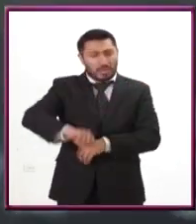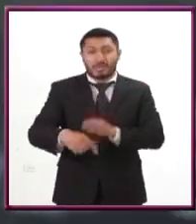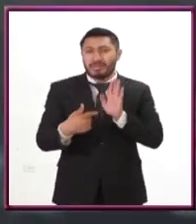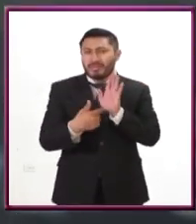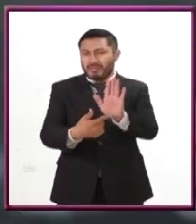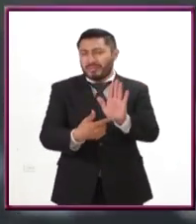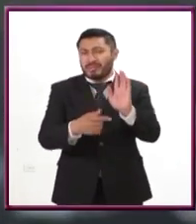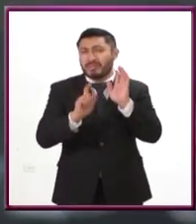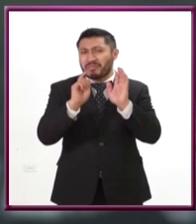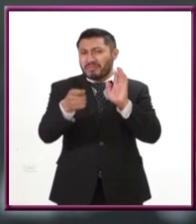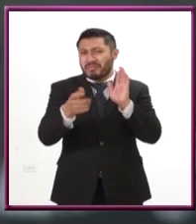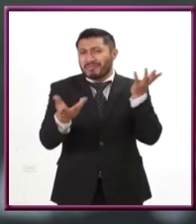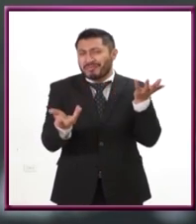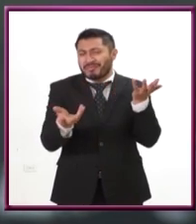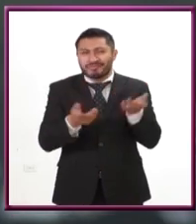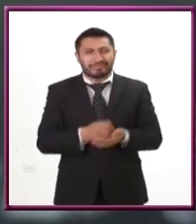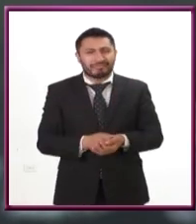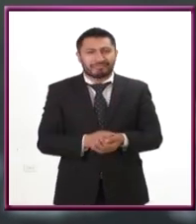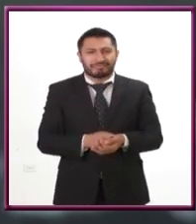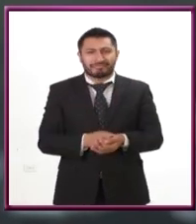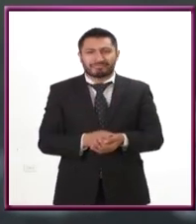hoy. Veamos de qué se trata.